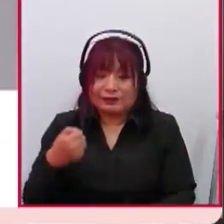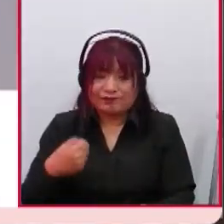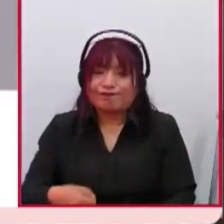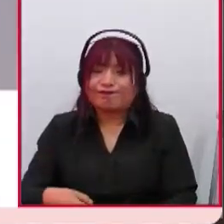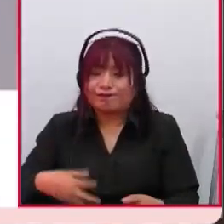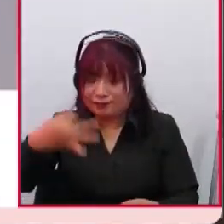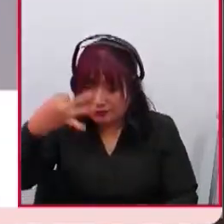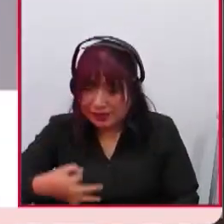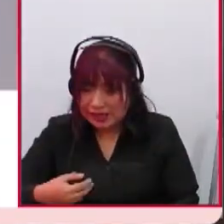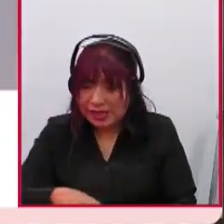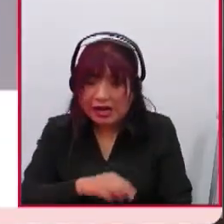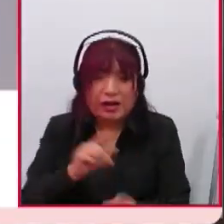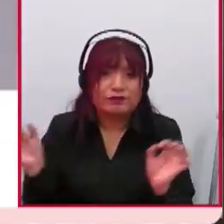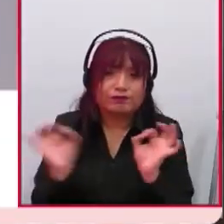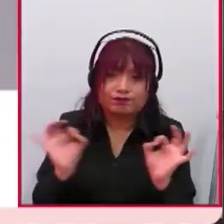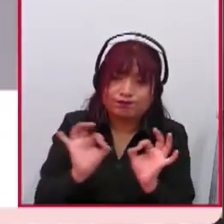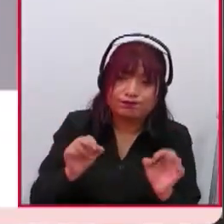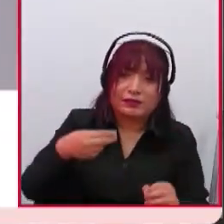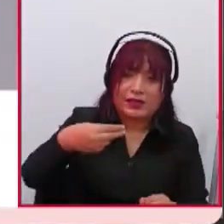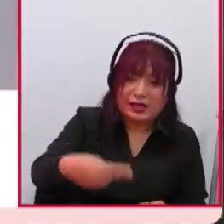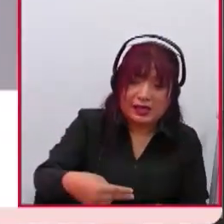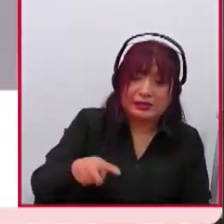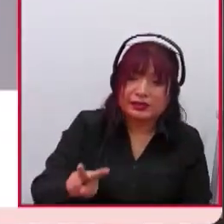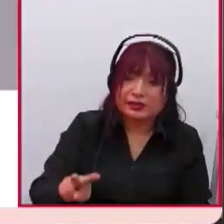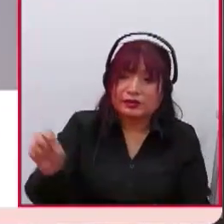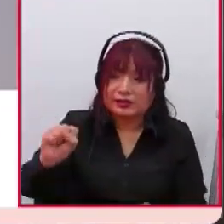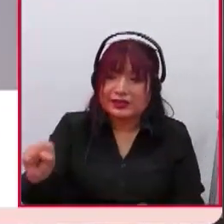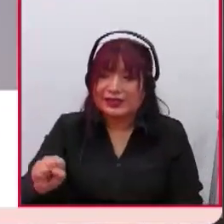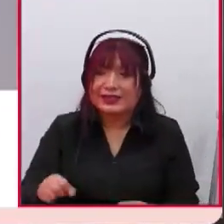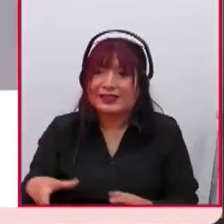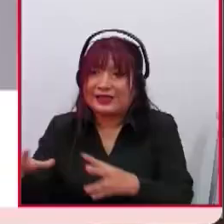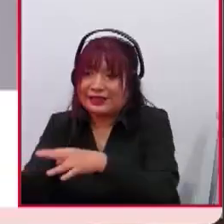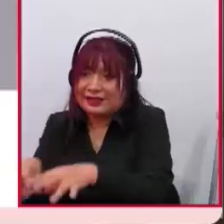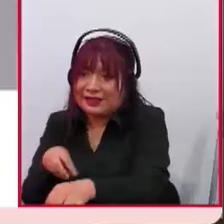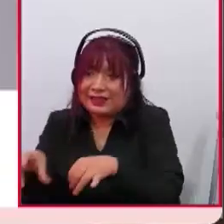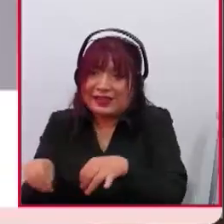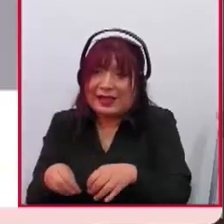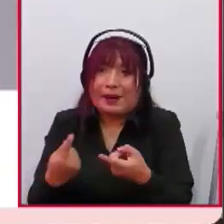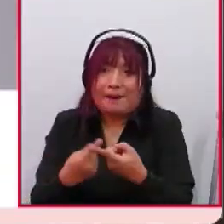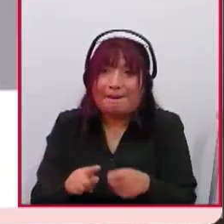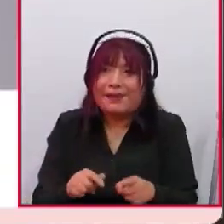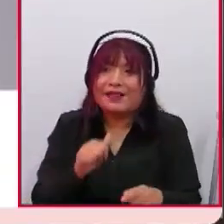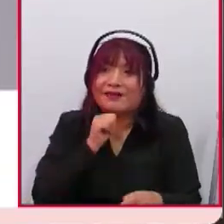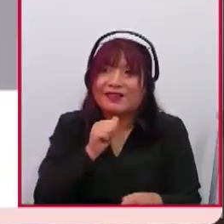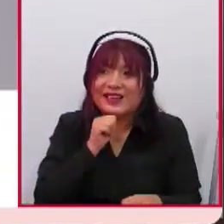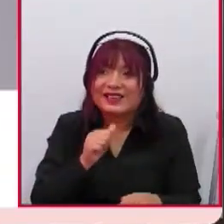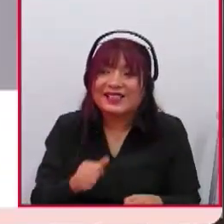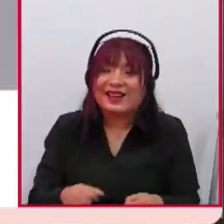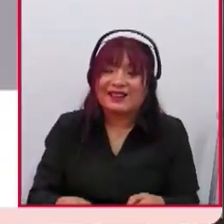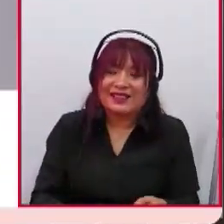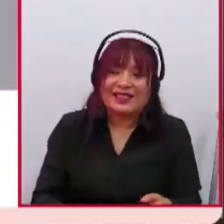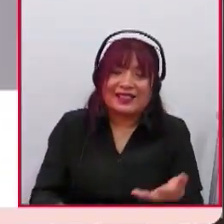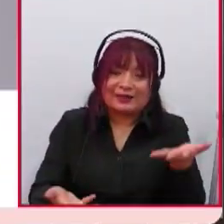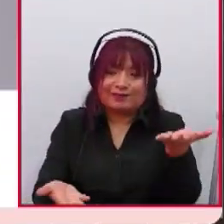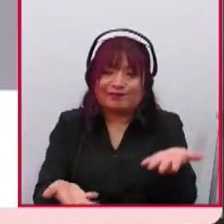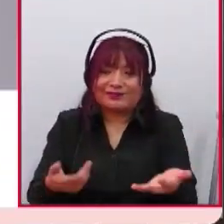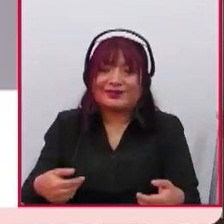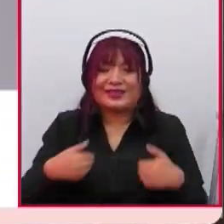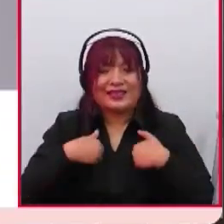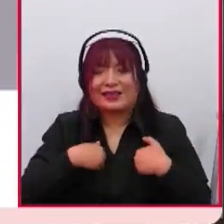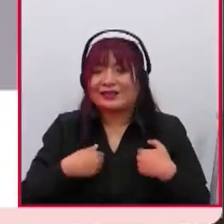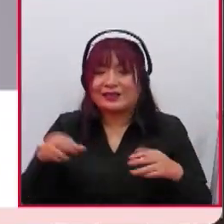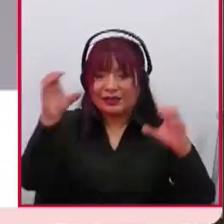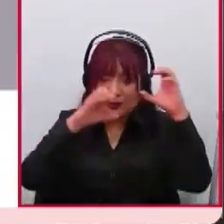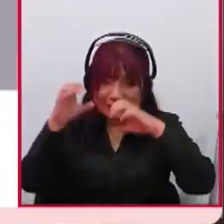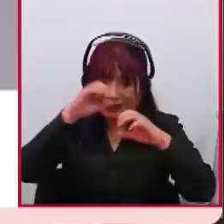H2S, pero nos quedábamos sin el reactivo para la celda de flotación. Entonces, ahí encontrar el equilibrio también, que fue uno de los retos